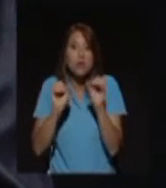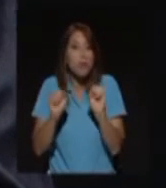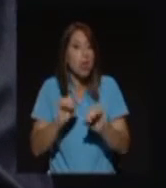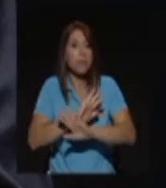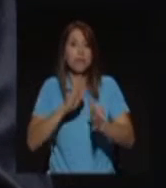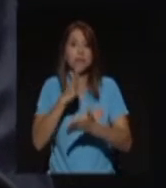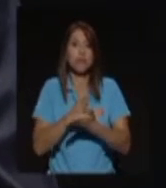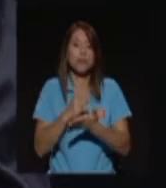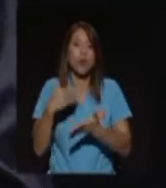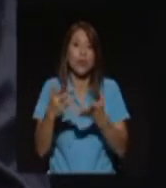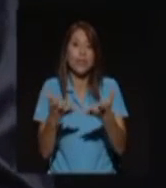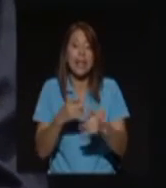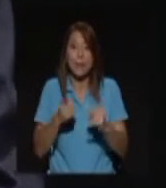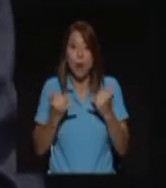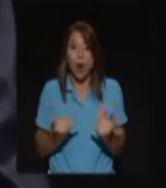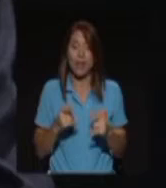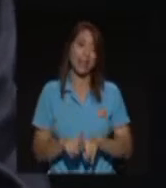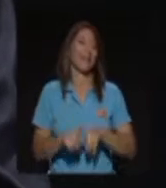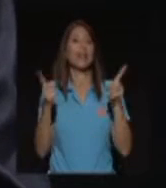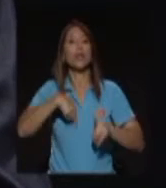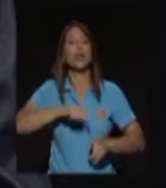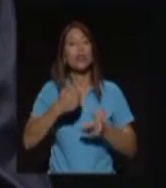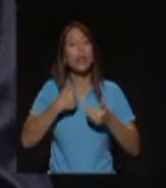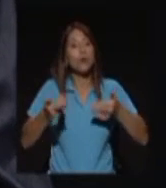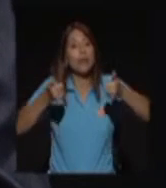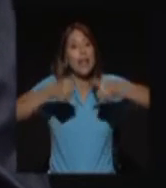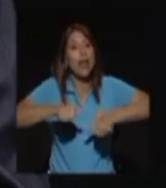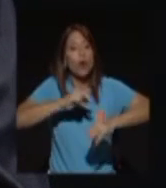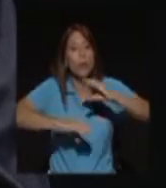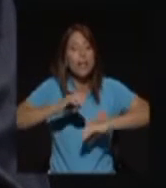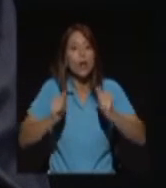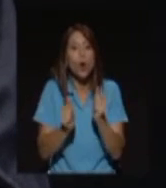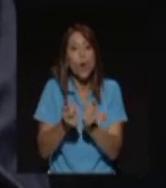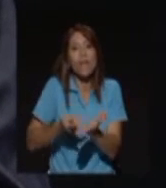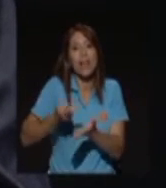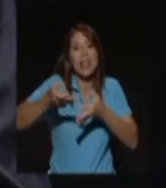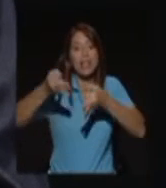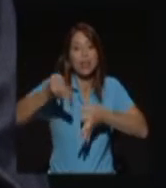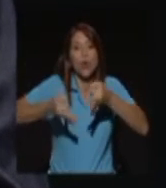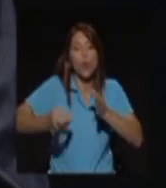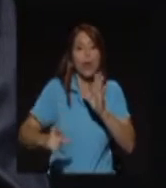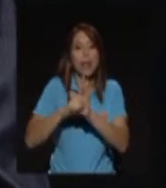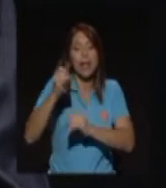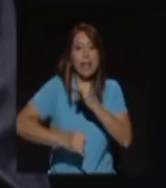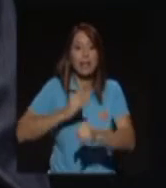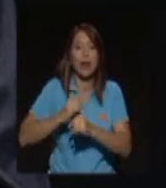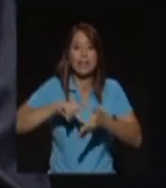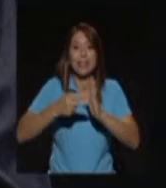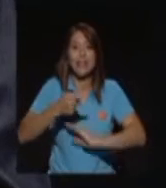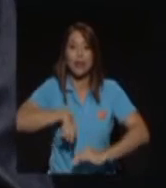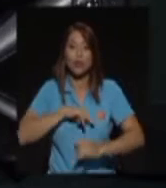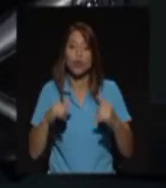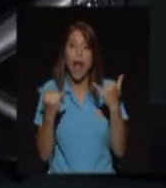comercial con validez jurídica internacional, o sea, estamos mucho más protegidos, por así